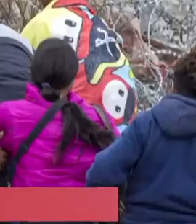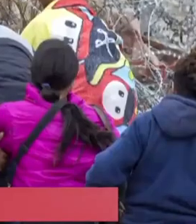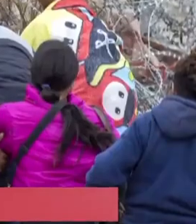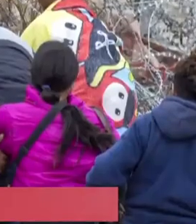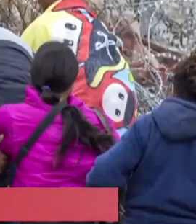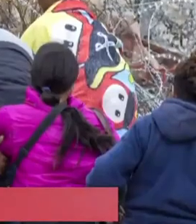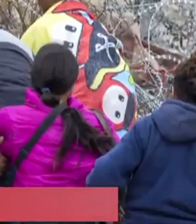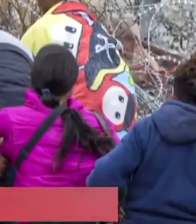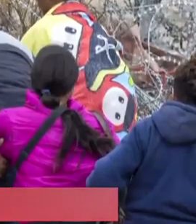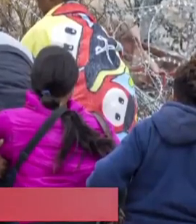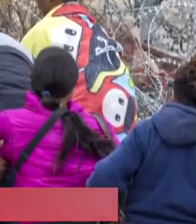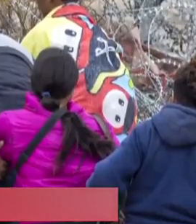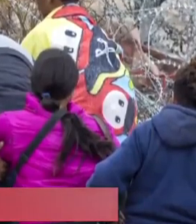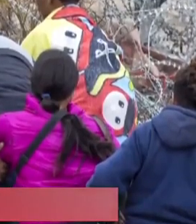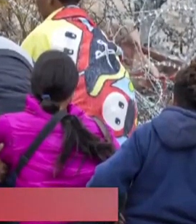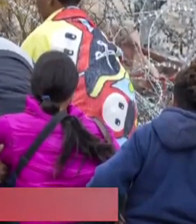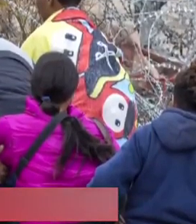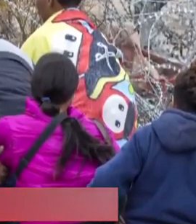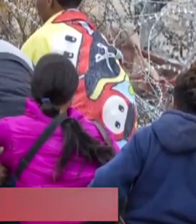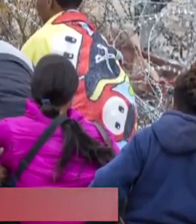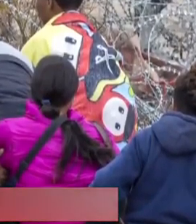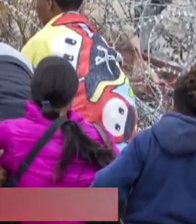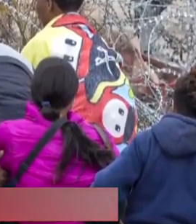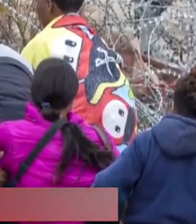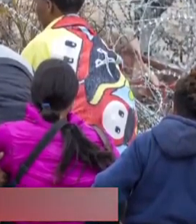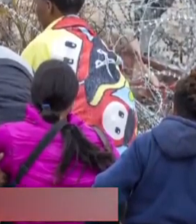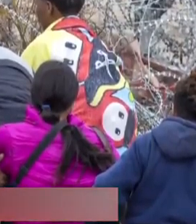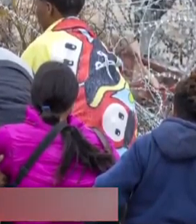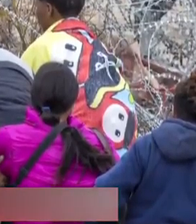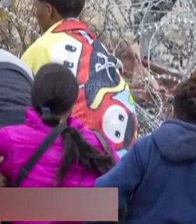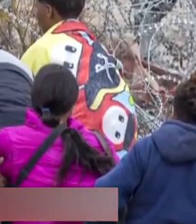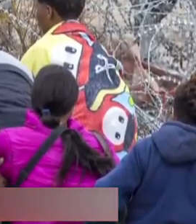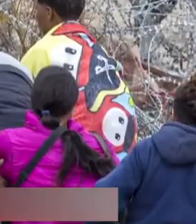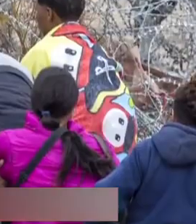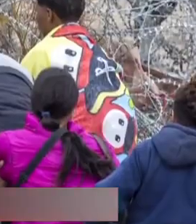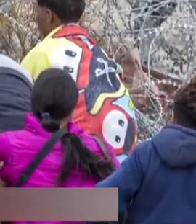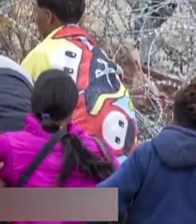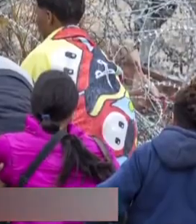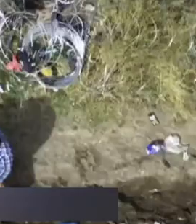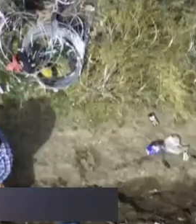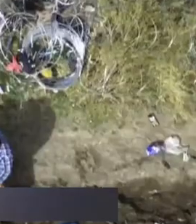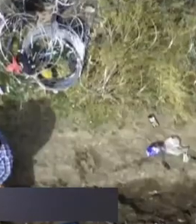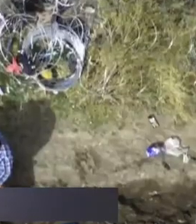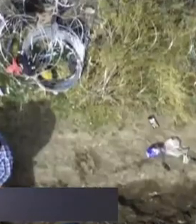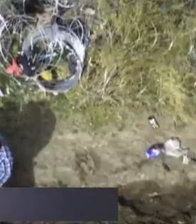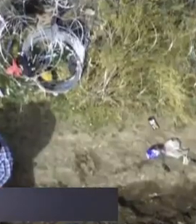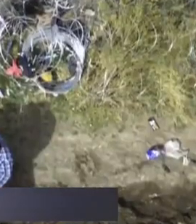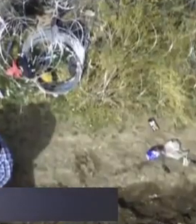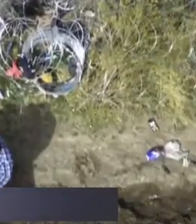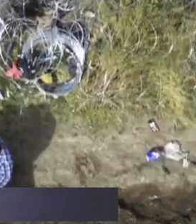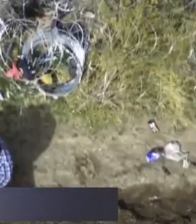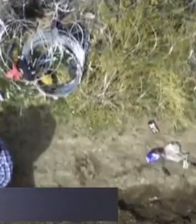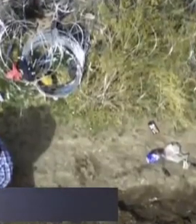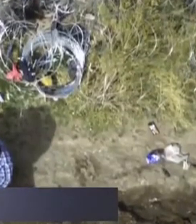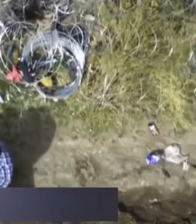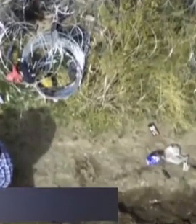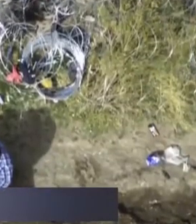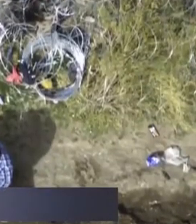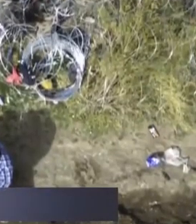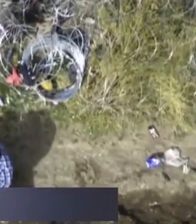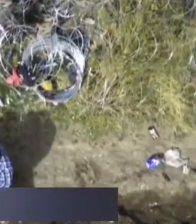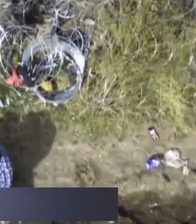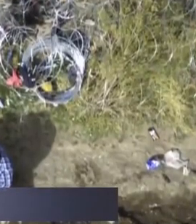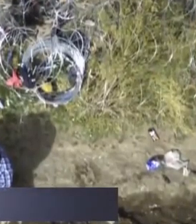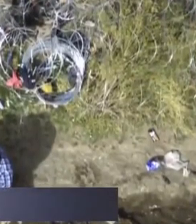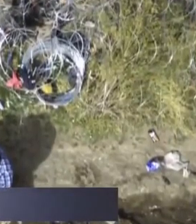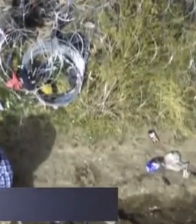va al río Bravo y pone alambradas y hace un